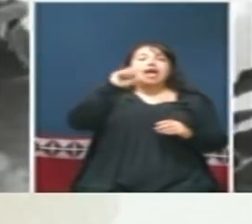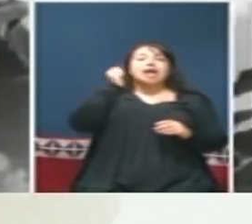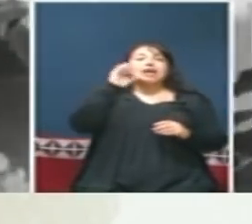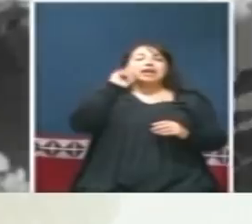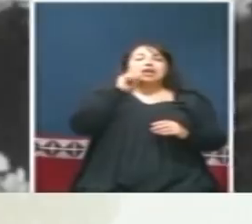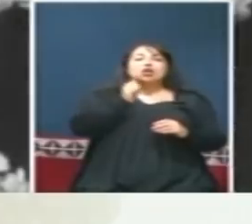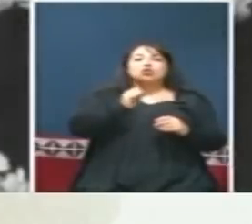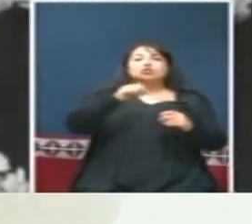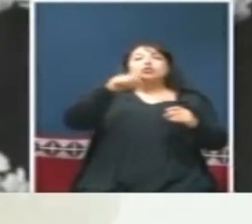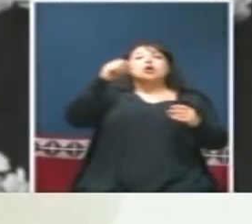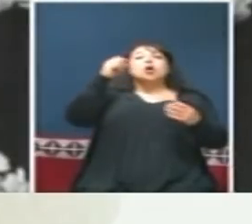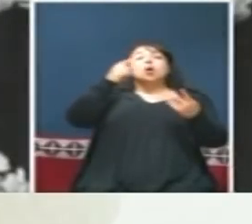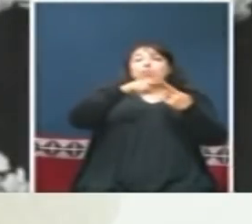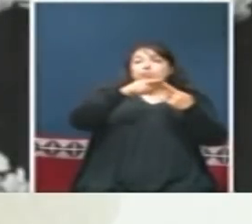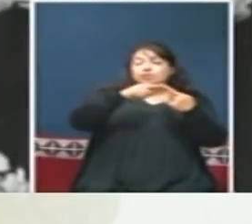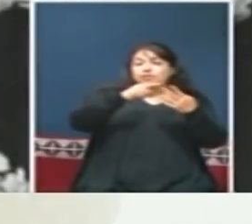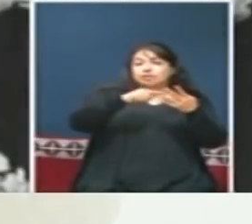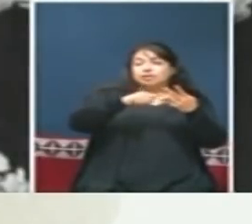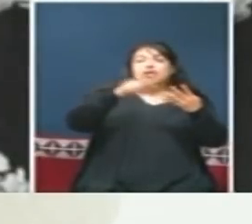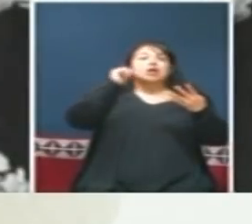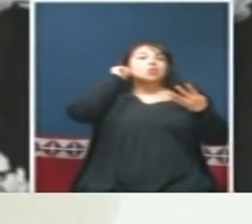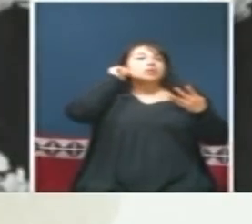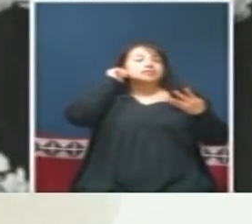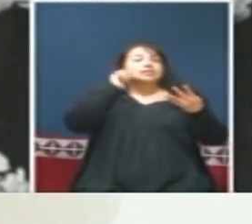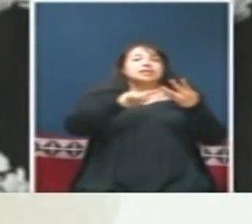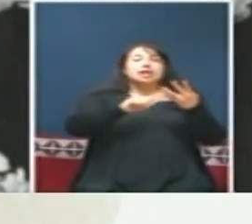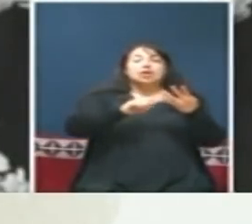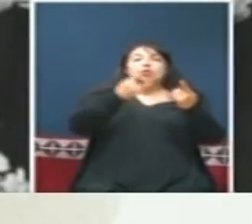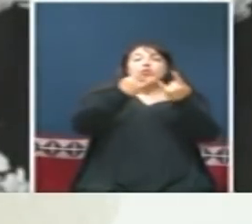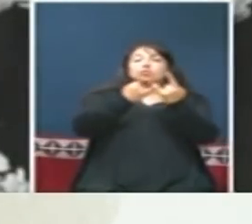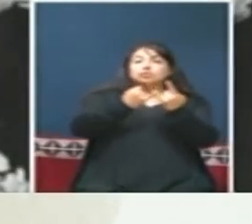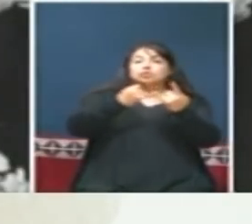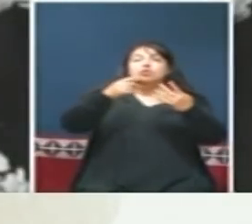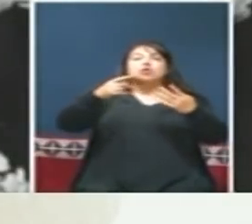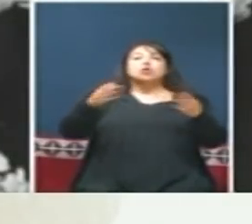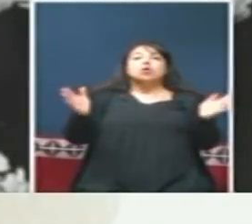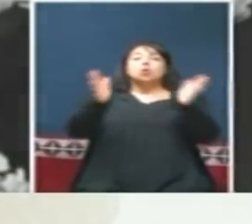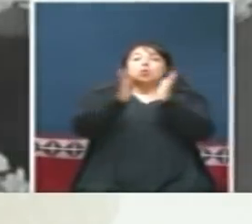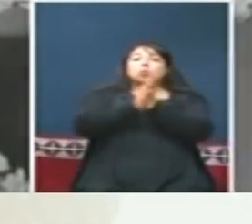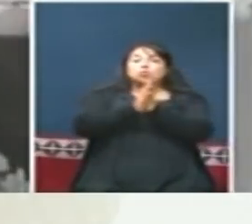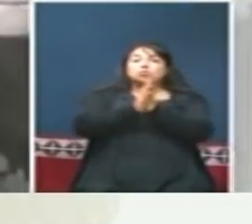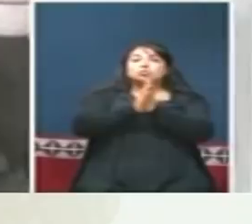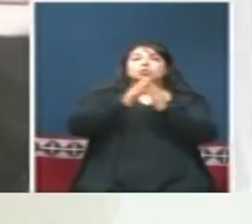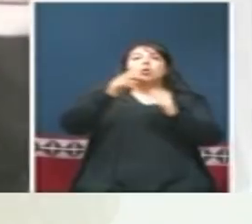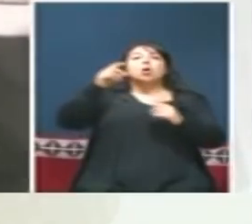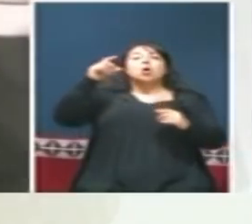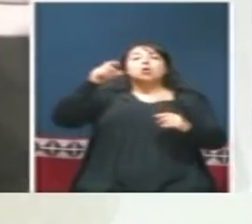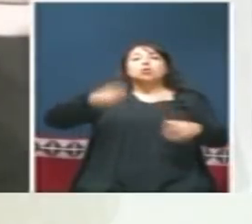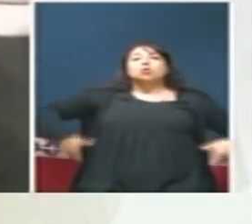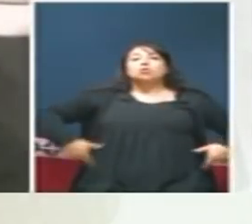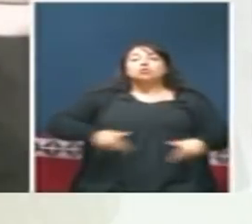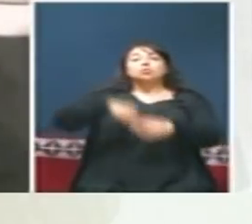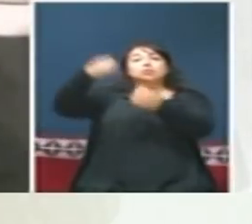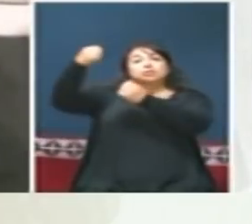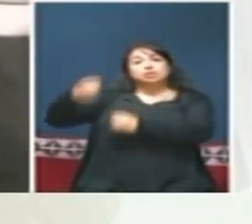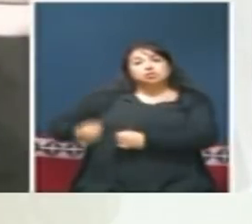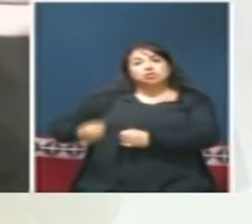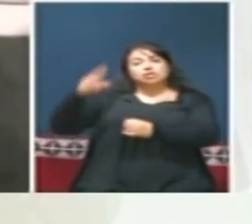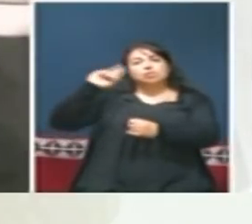Gabriel Longville, de Wenceslao Pedernera, Monseñor Angelelli muere en un accidente